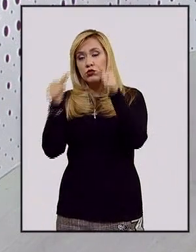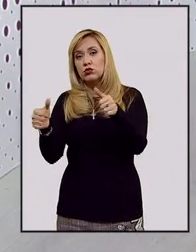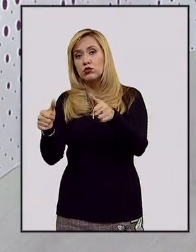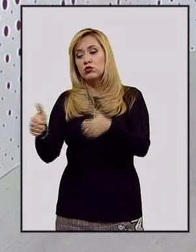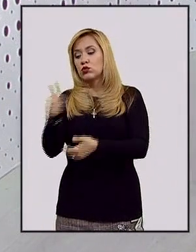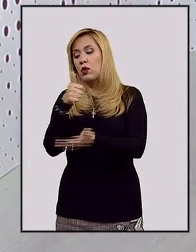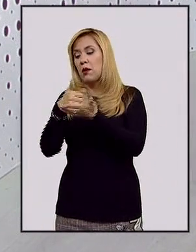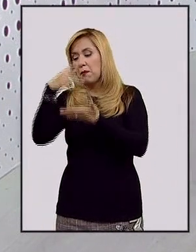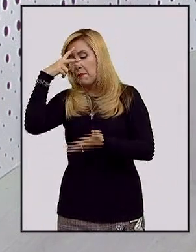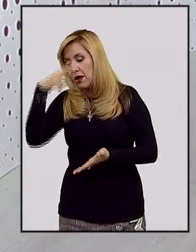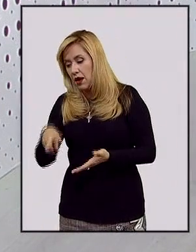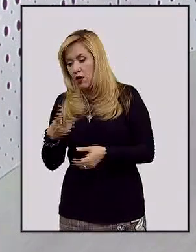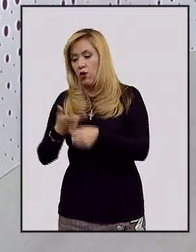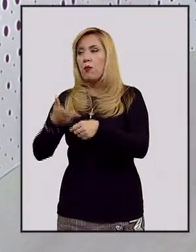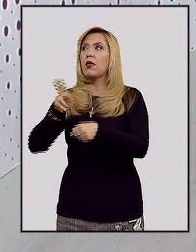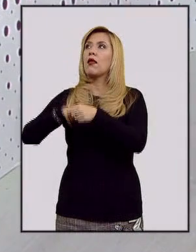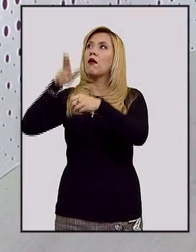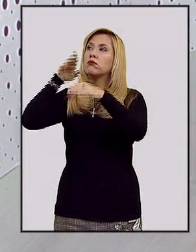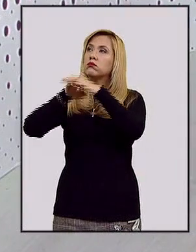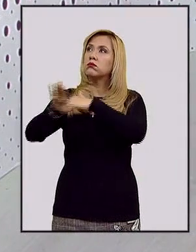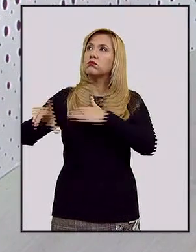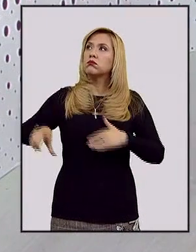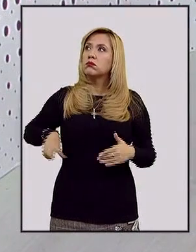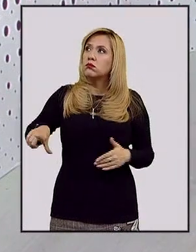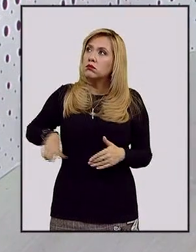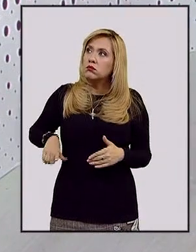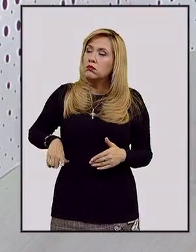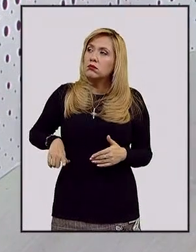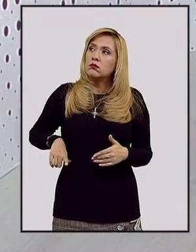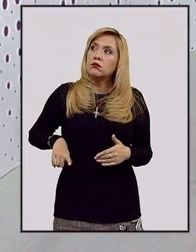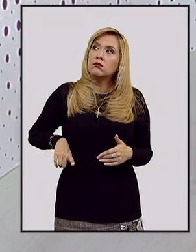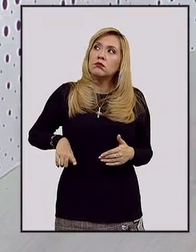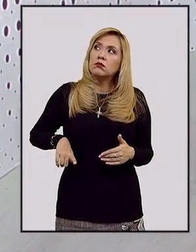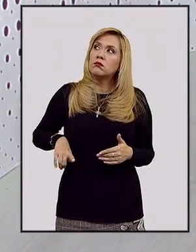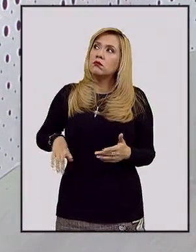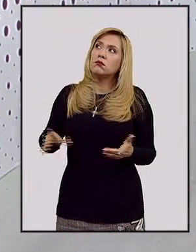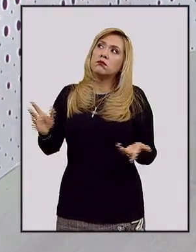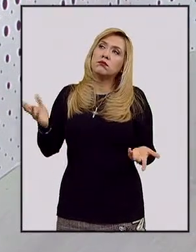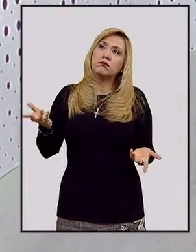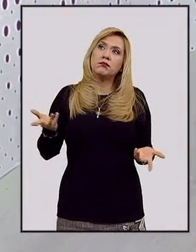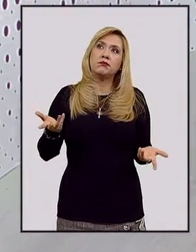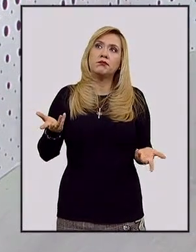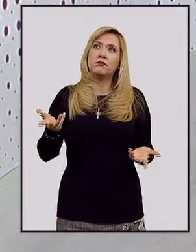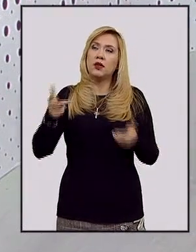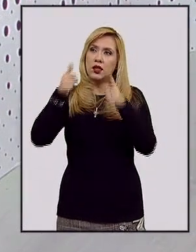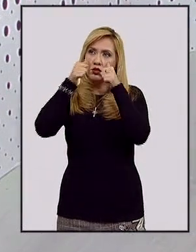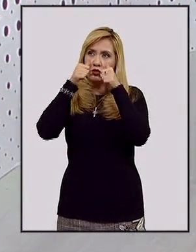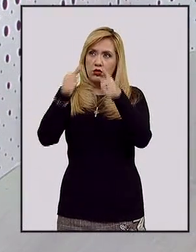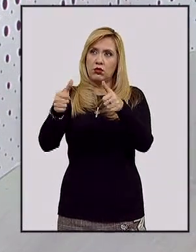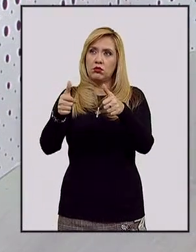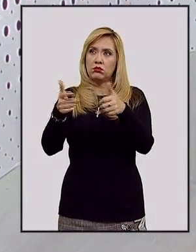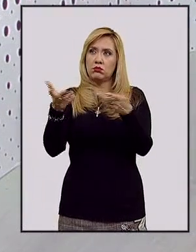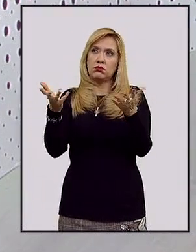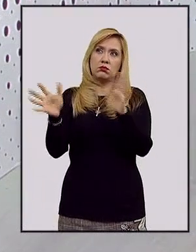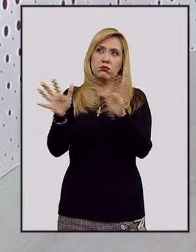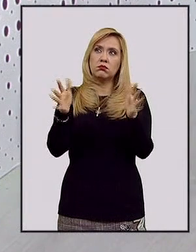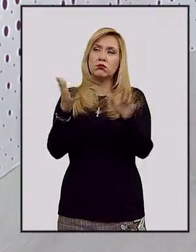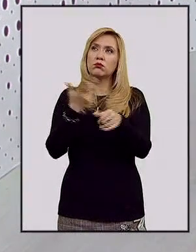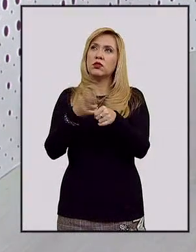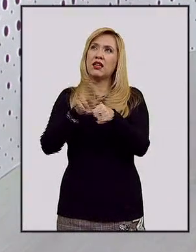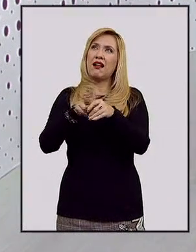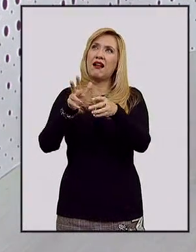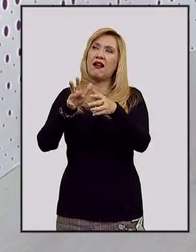de México en un hospital público de un nivel, digamos, con una atención médica en un hospital